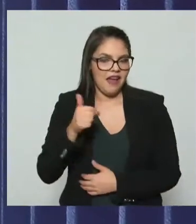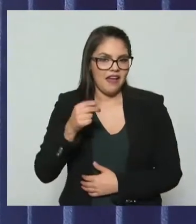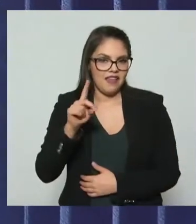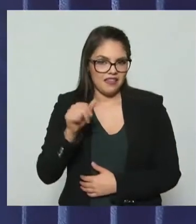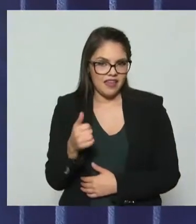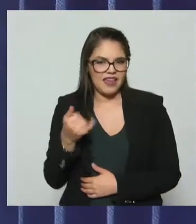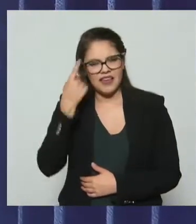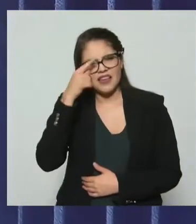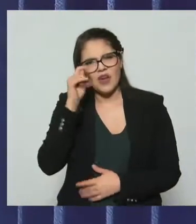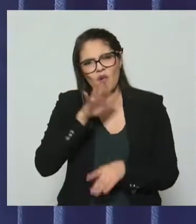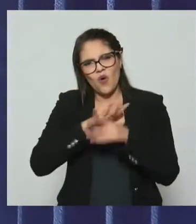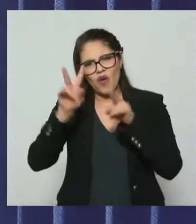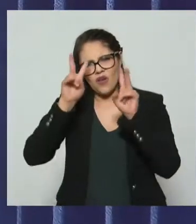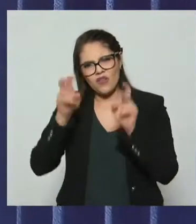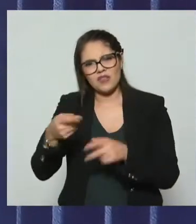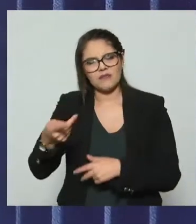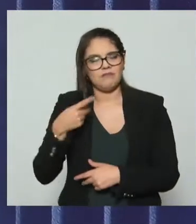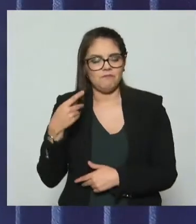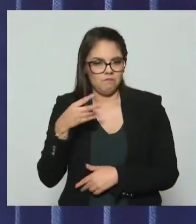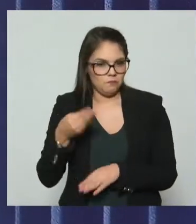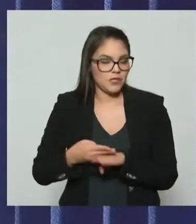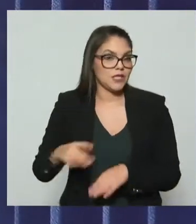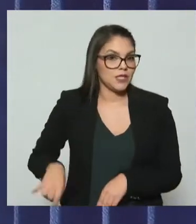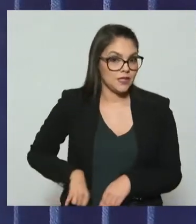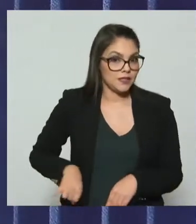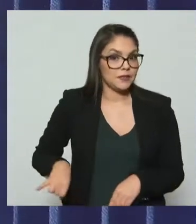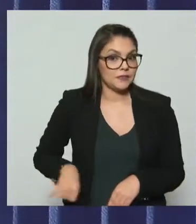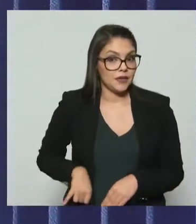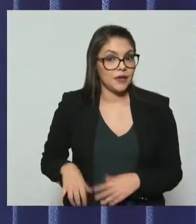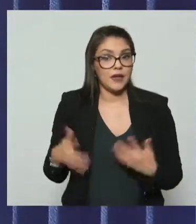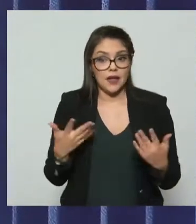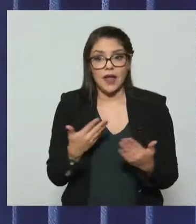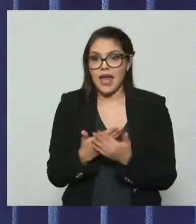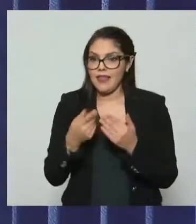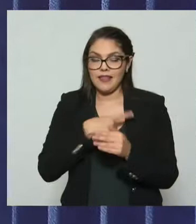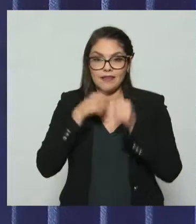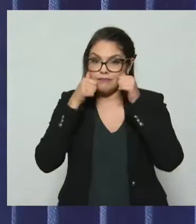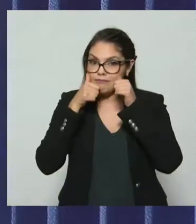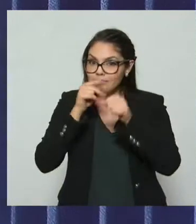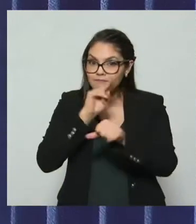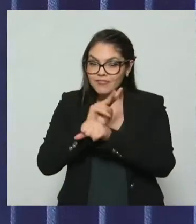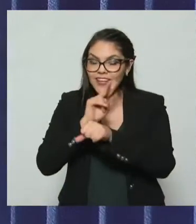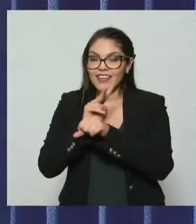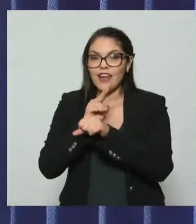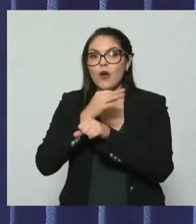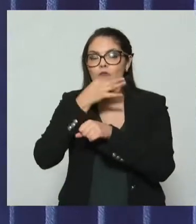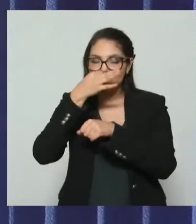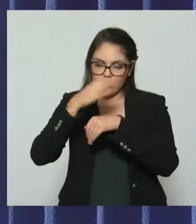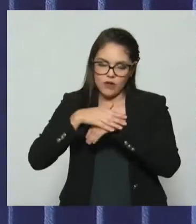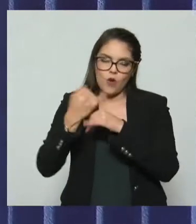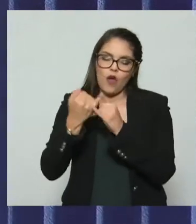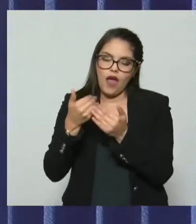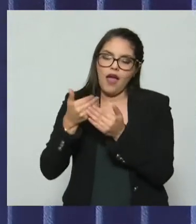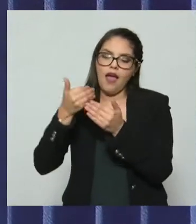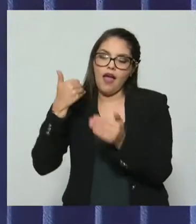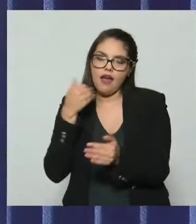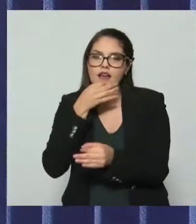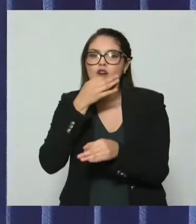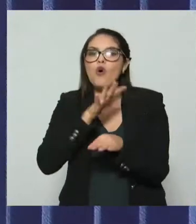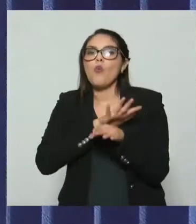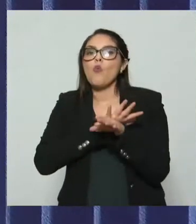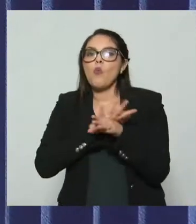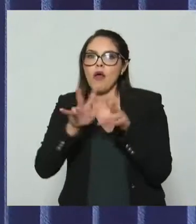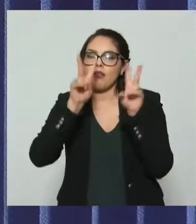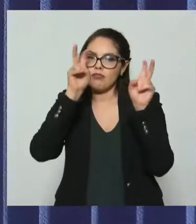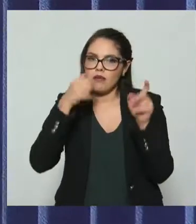ustedes sobre los temas que a usted y a mí nos importan. Así que pues aquí hay que estar al pendiente. Vamos a avisarles, por supuesto, con tiempo de cuáles van a ser